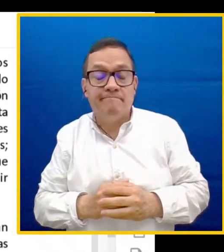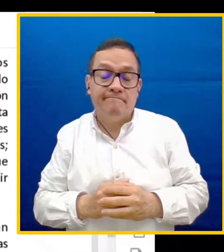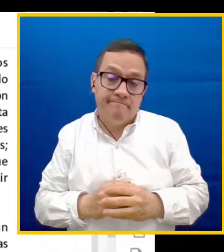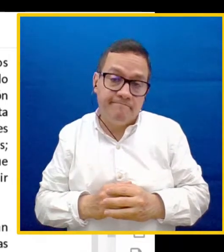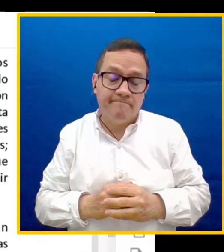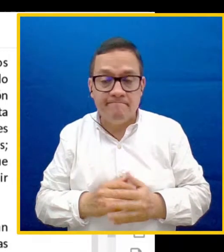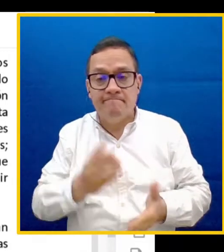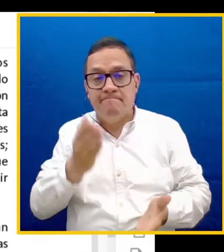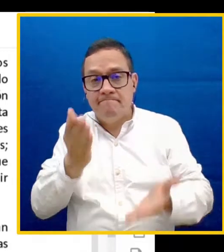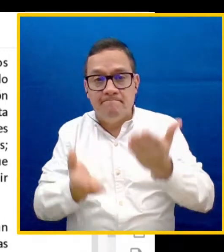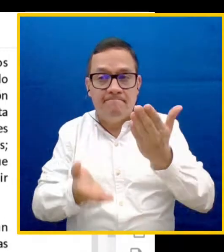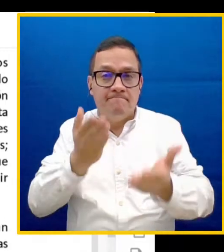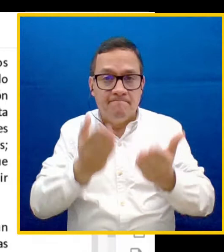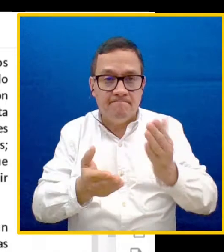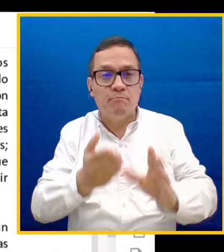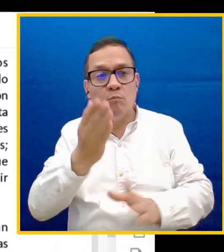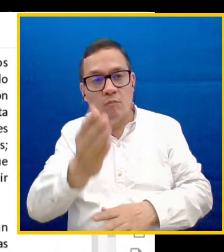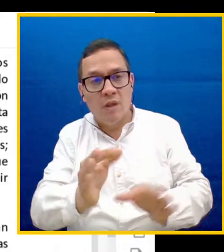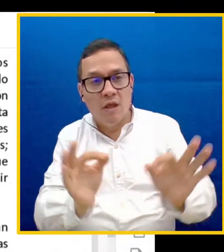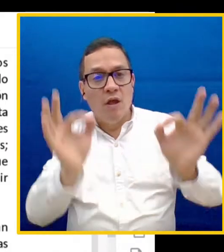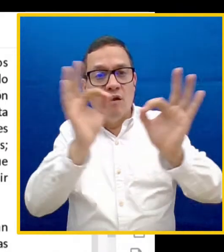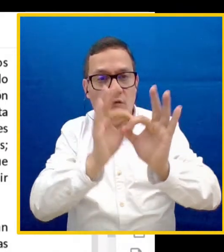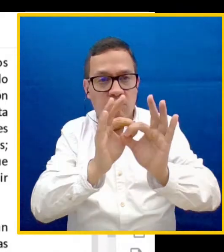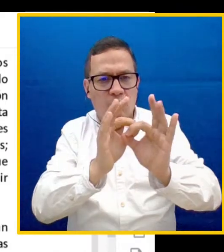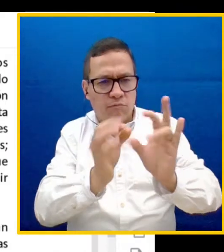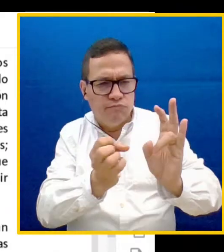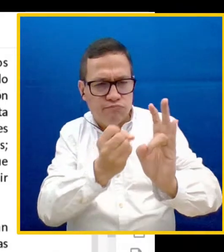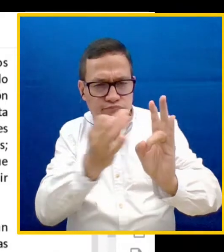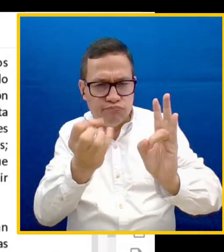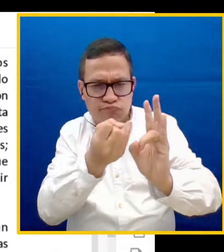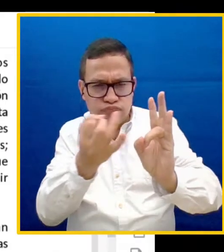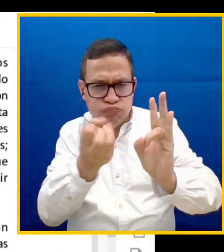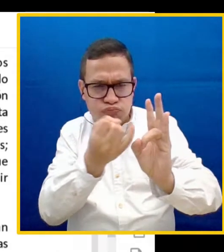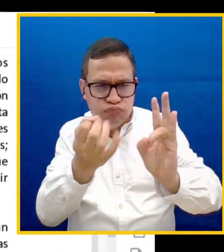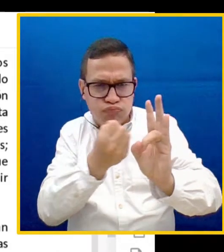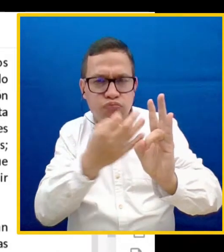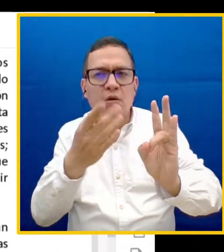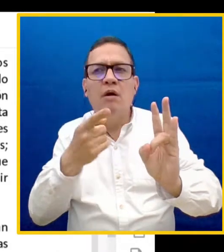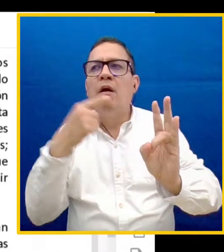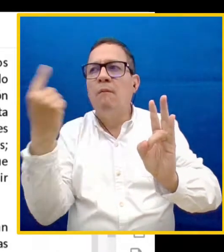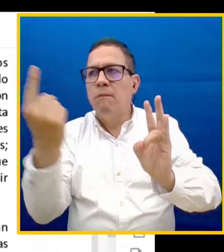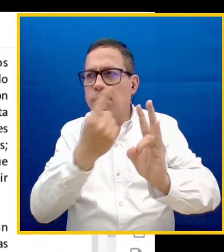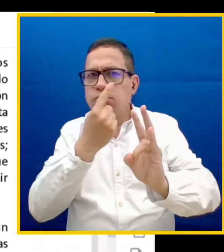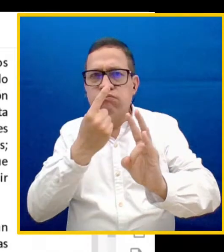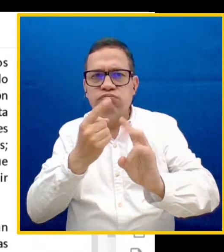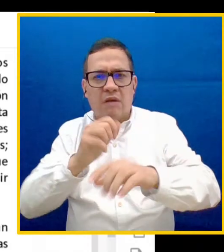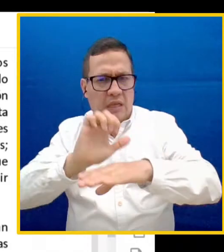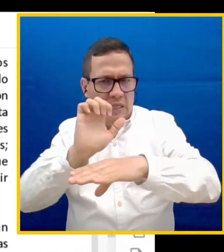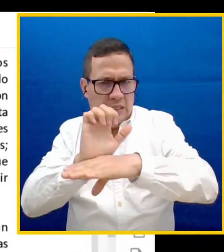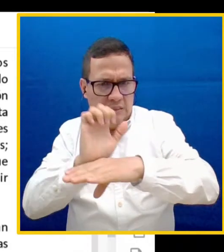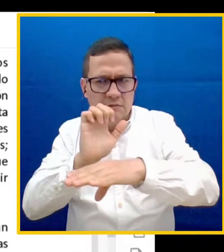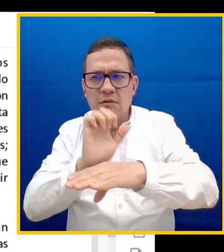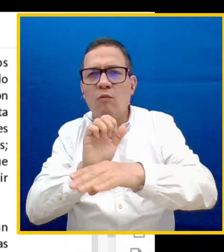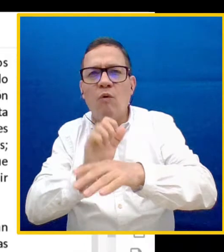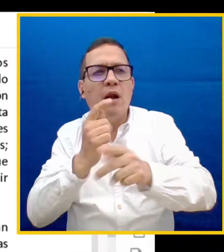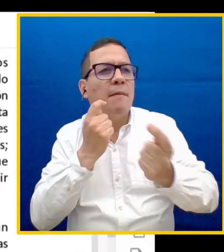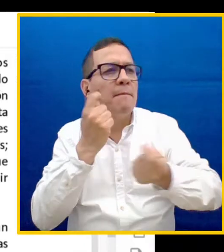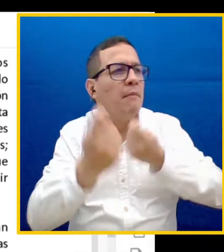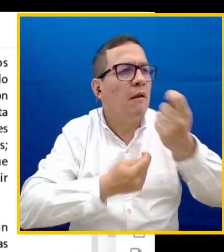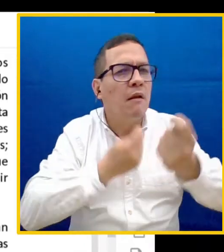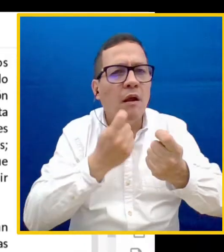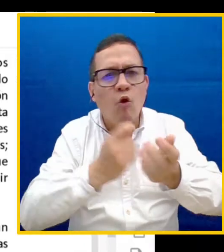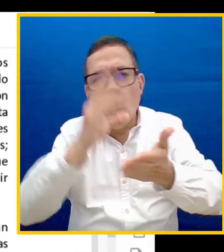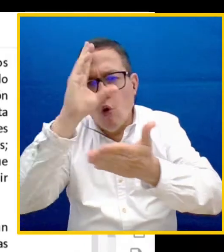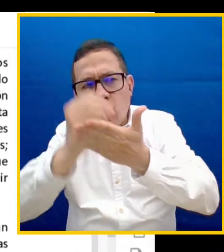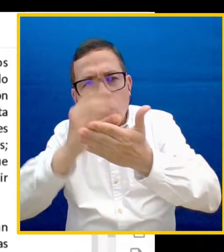este enfoque sigue siendo muy empleado por consultoras especializadas en estudios de mercado y de opinión pública, que